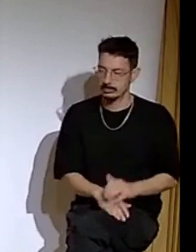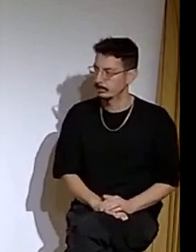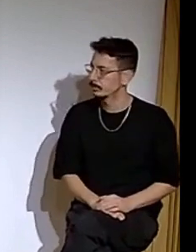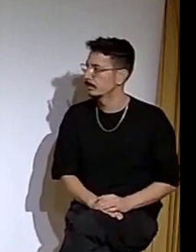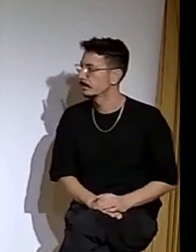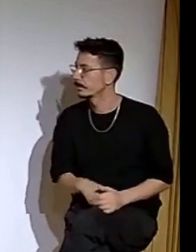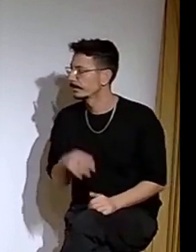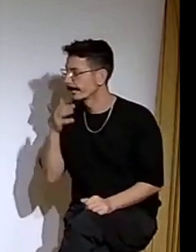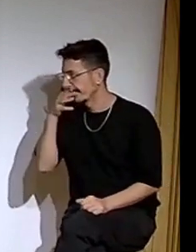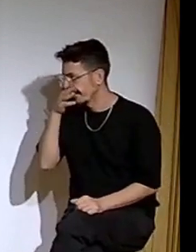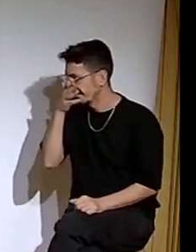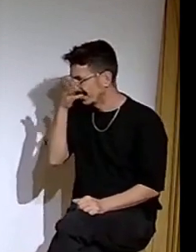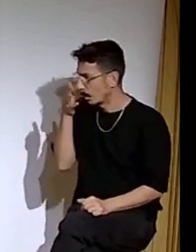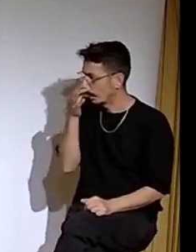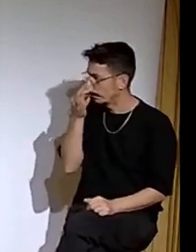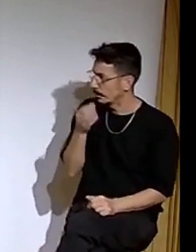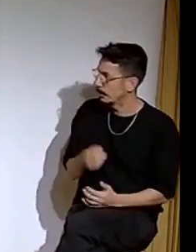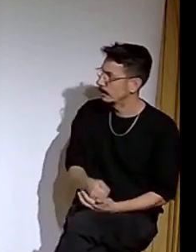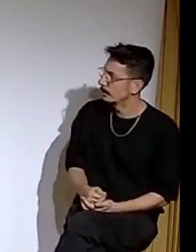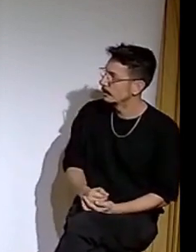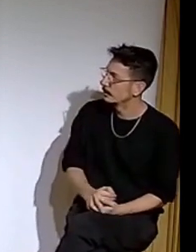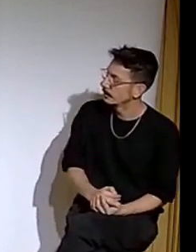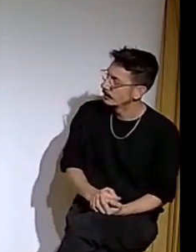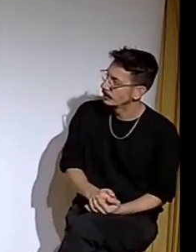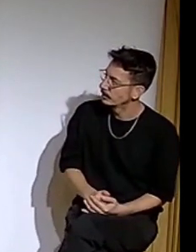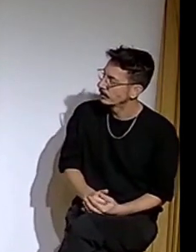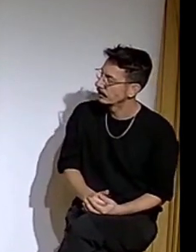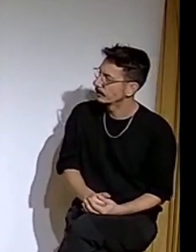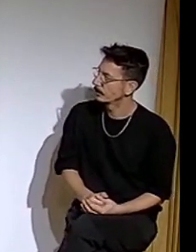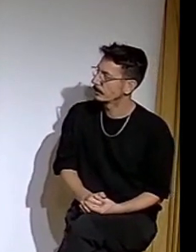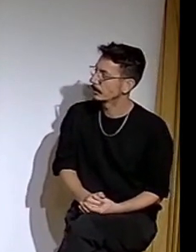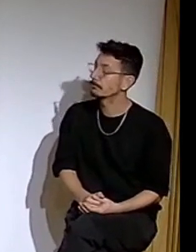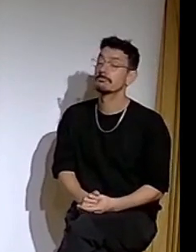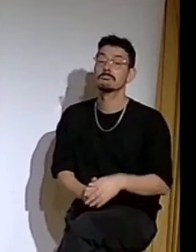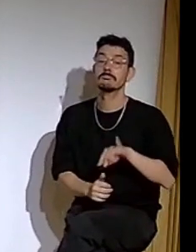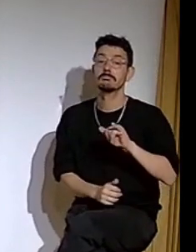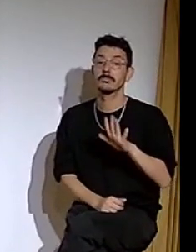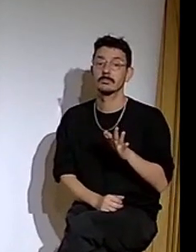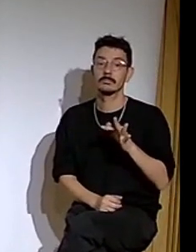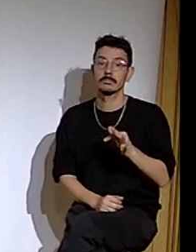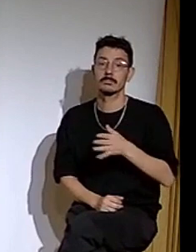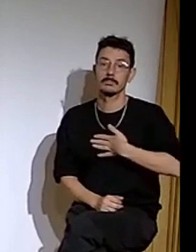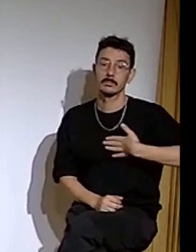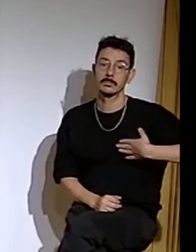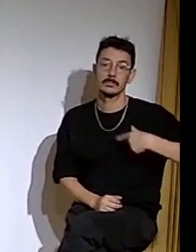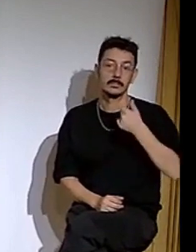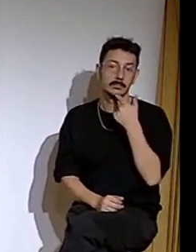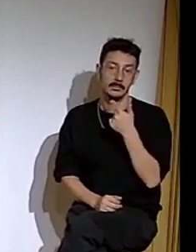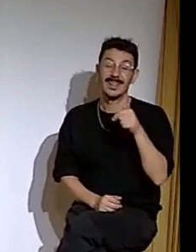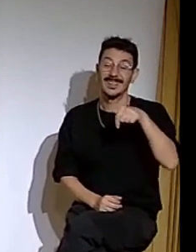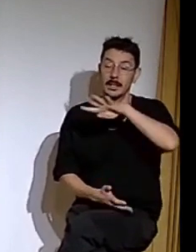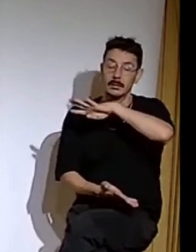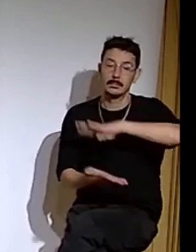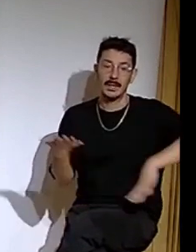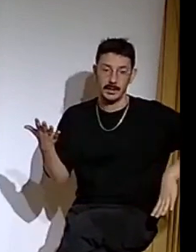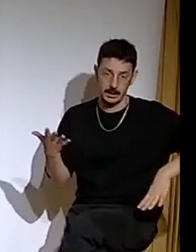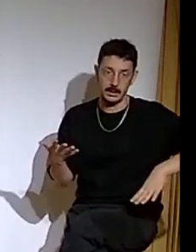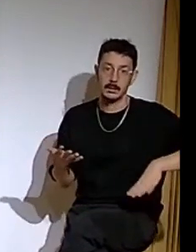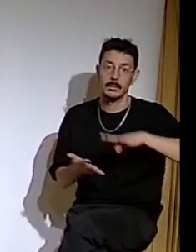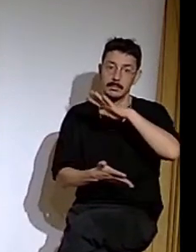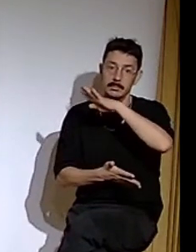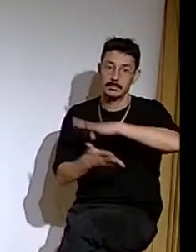y bueno decir que en Barcelona en apoyo